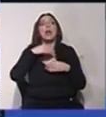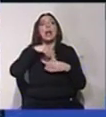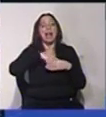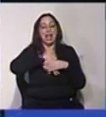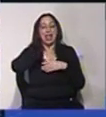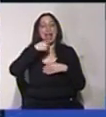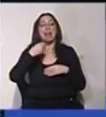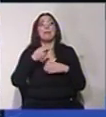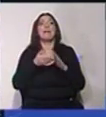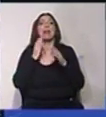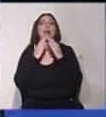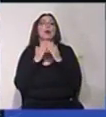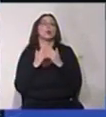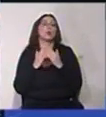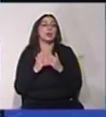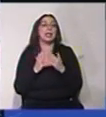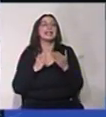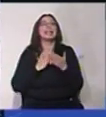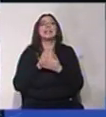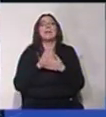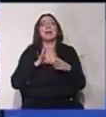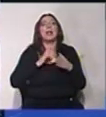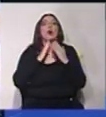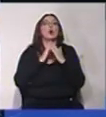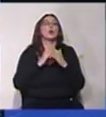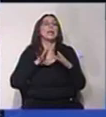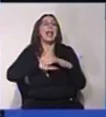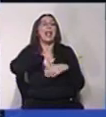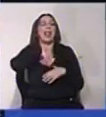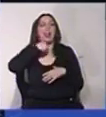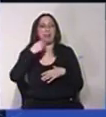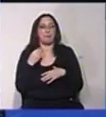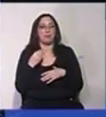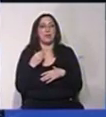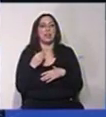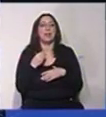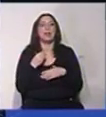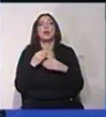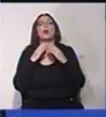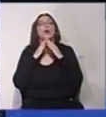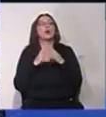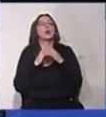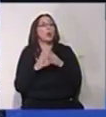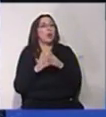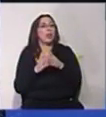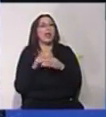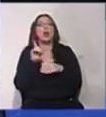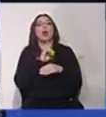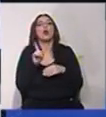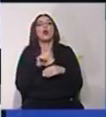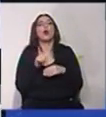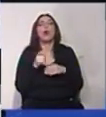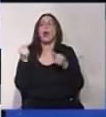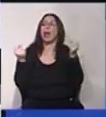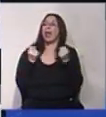consultar. Y siempre nos consulta el alma del consultante, no el auto en que